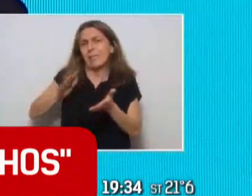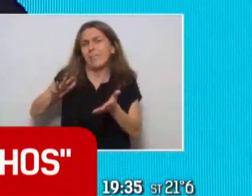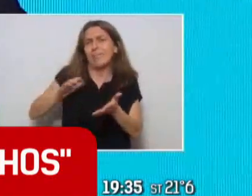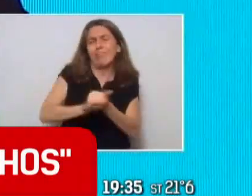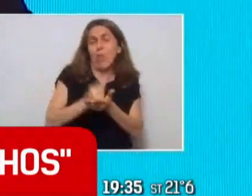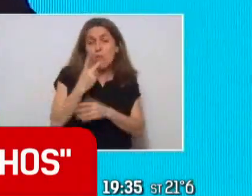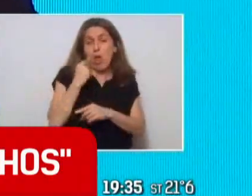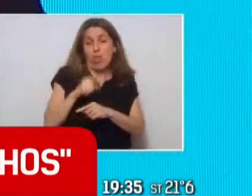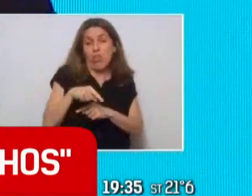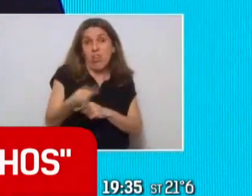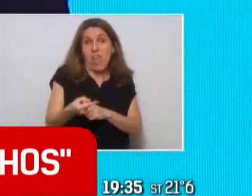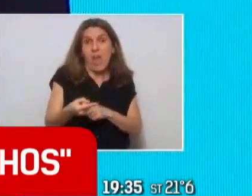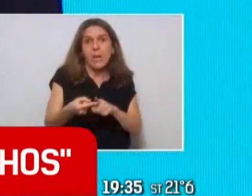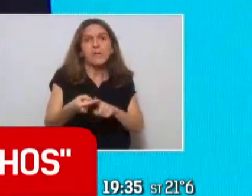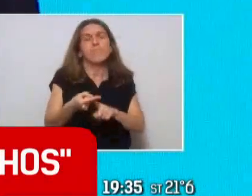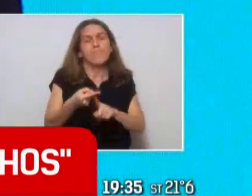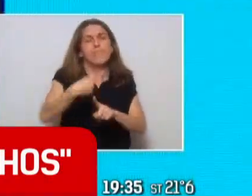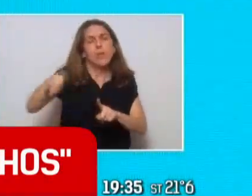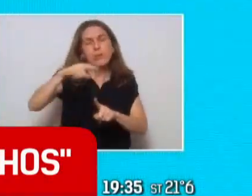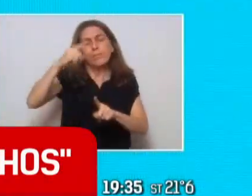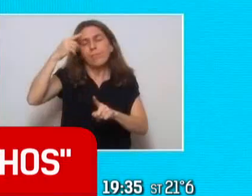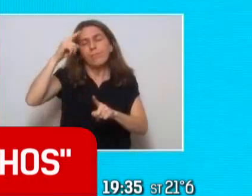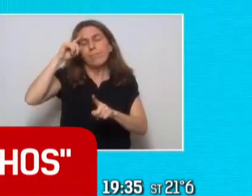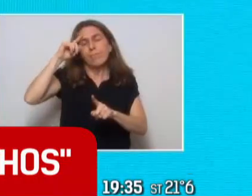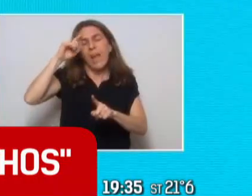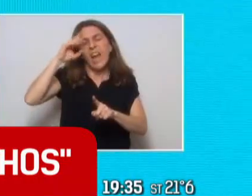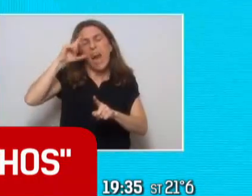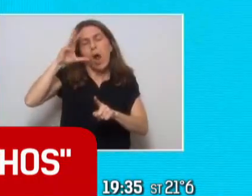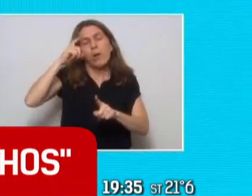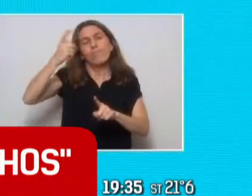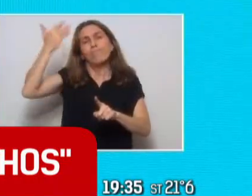solo, para que tengamos que recordar esa fecha tan ingrata.